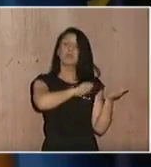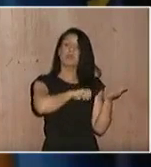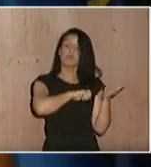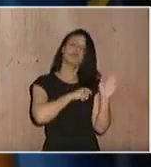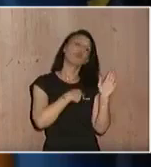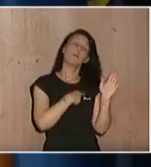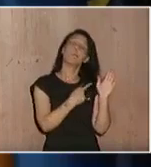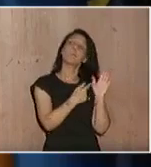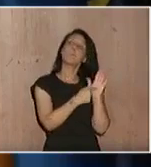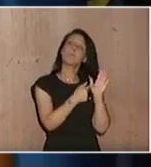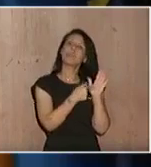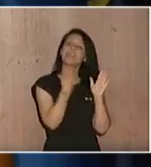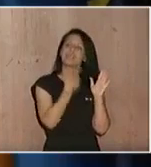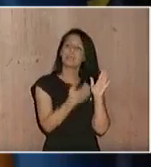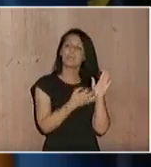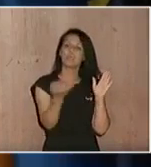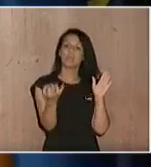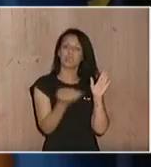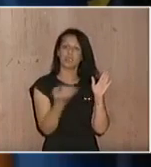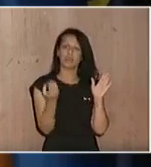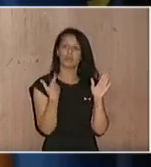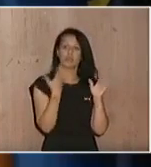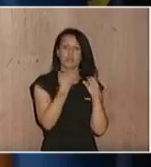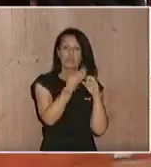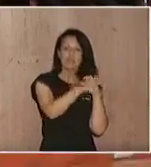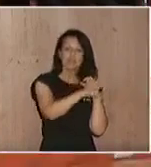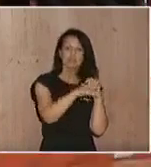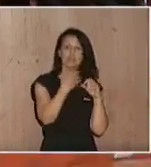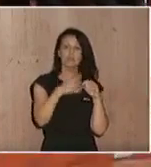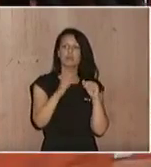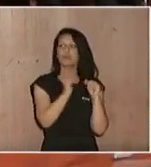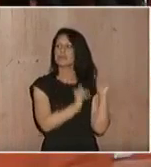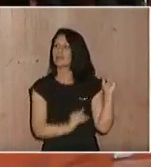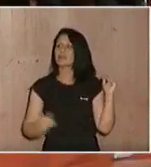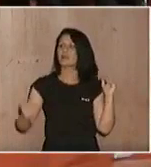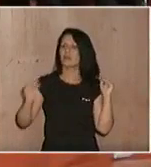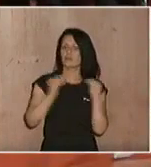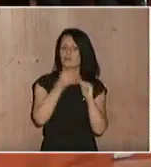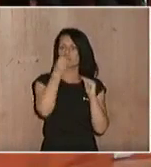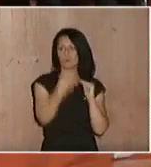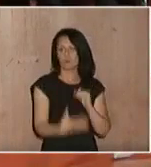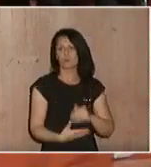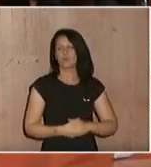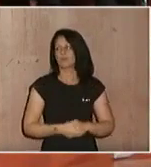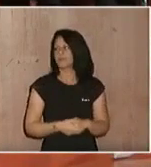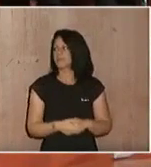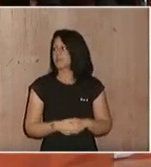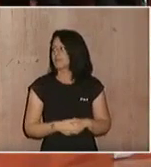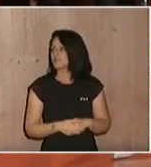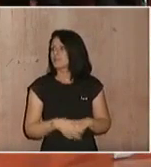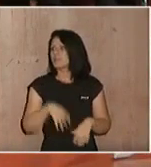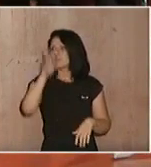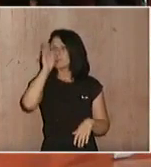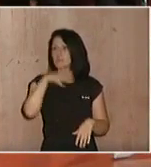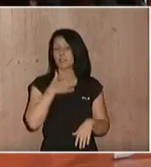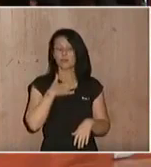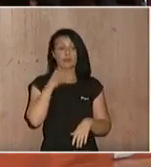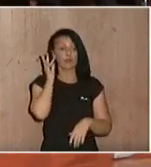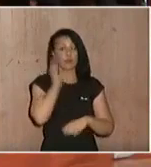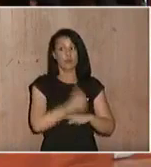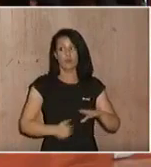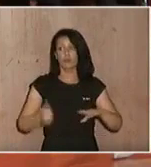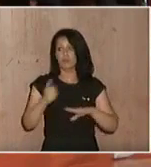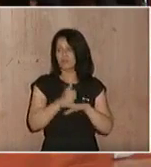española, establece una asignación equitativa y eficaz. Y, asimismo, como rectora,